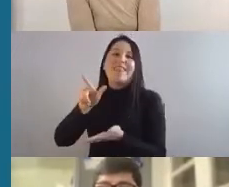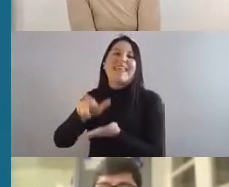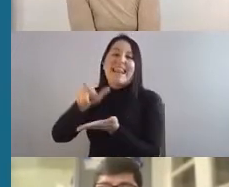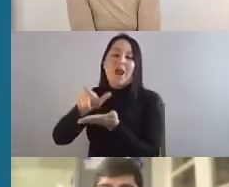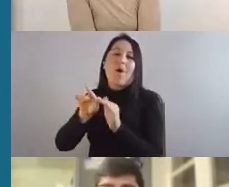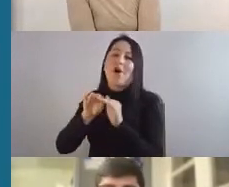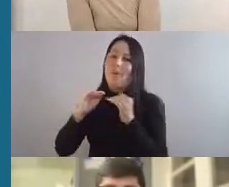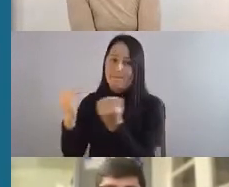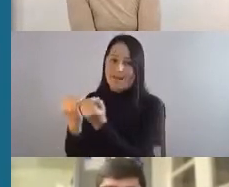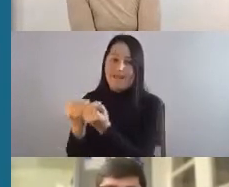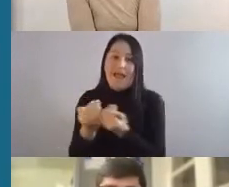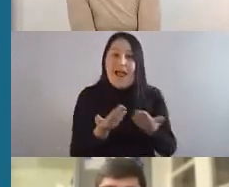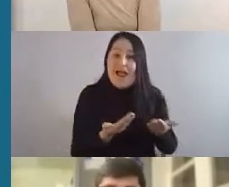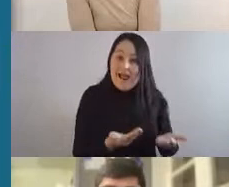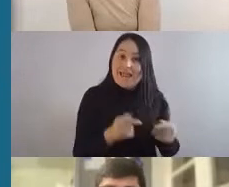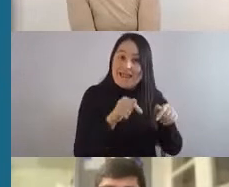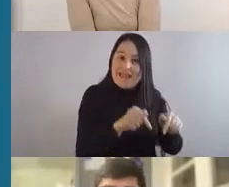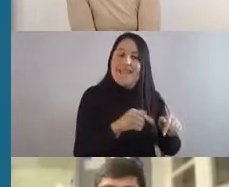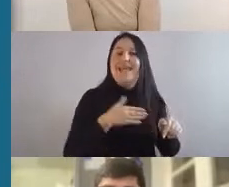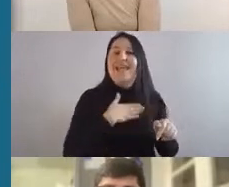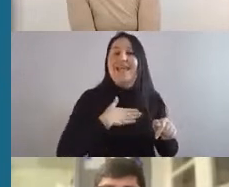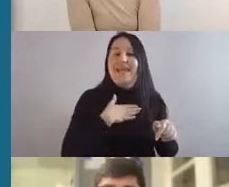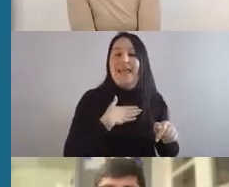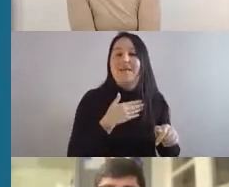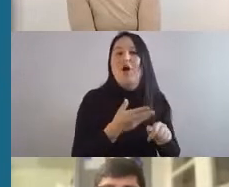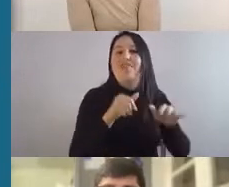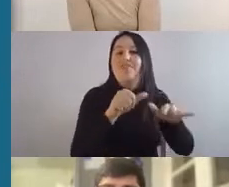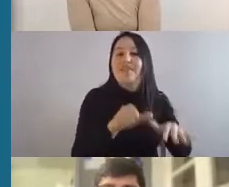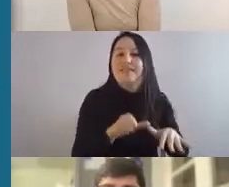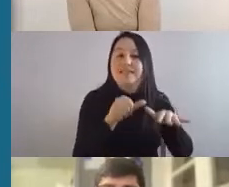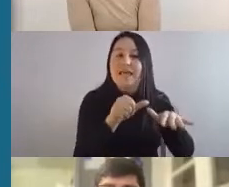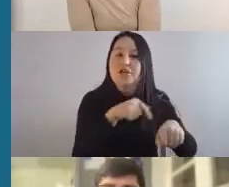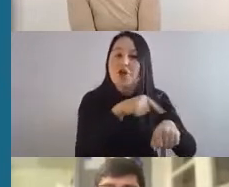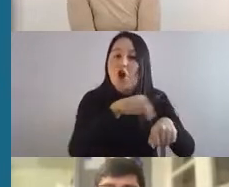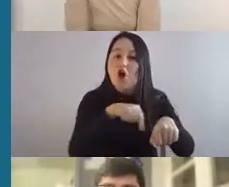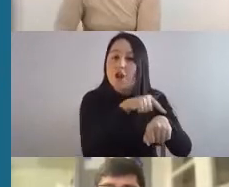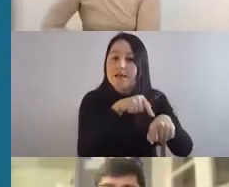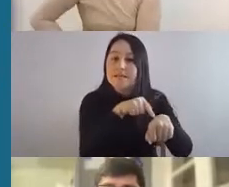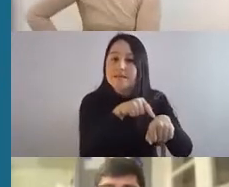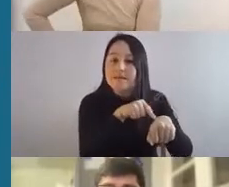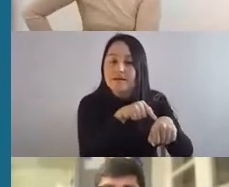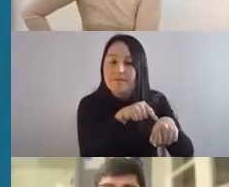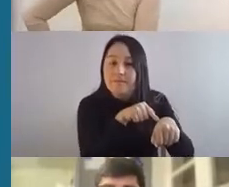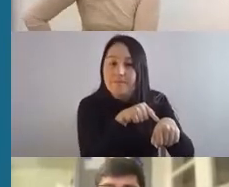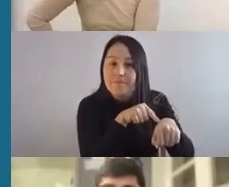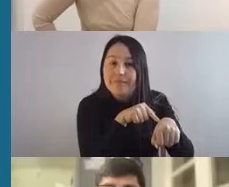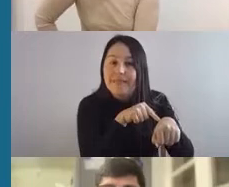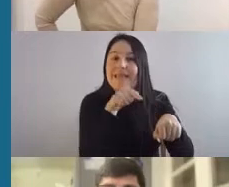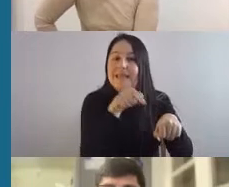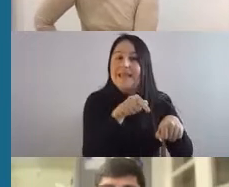hacer es armar un curso que tiene 16 horas cronológicas, como aparece acá, ¿cierto? Y cuyo objetivo es, por una